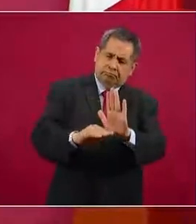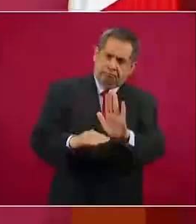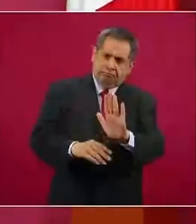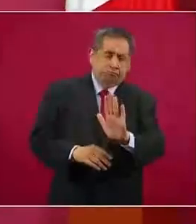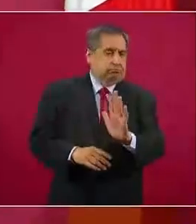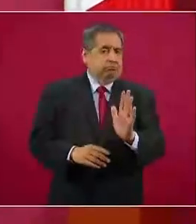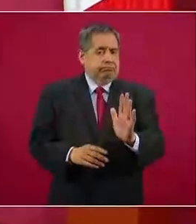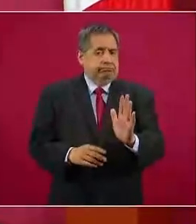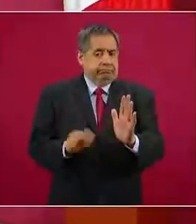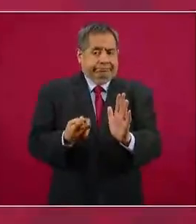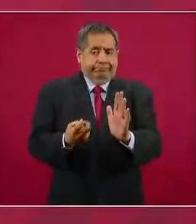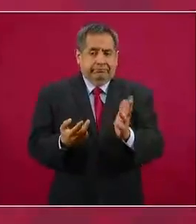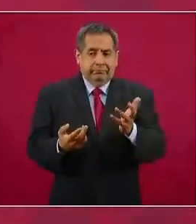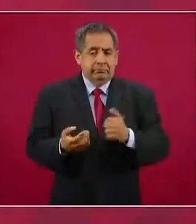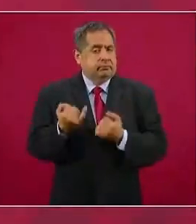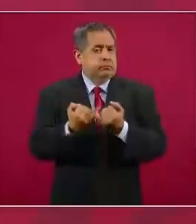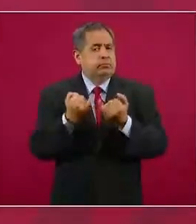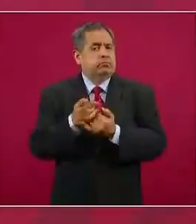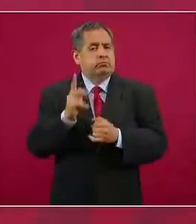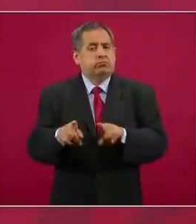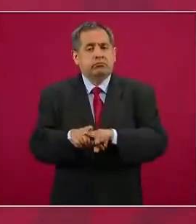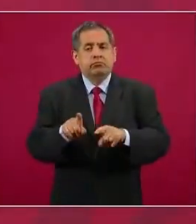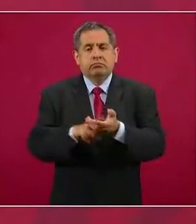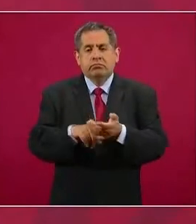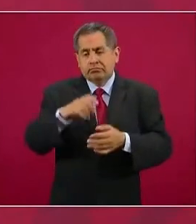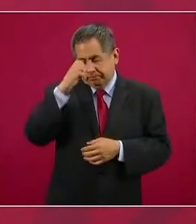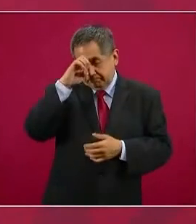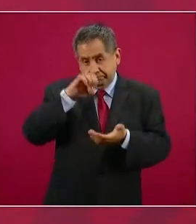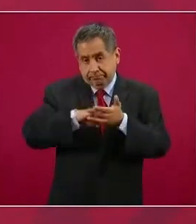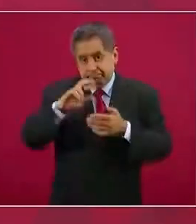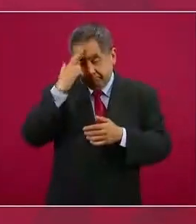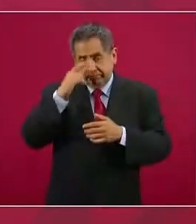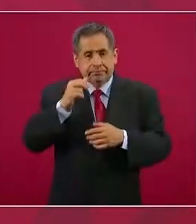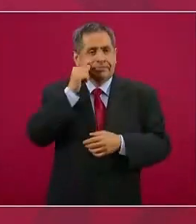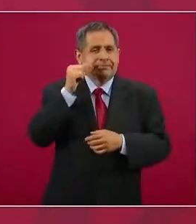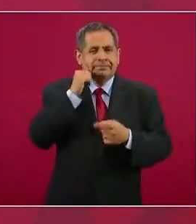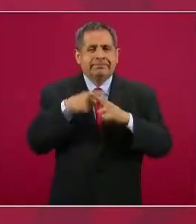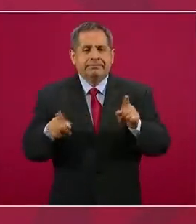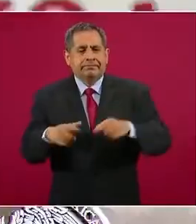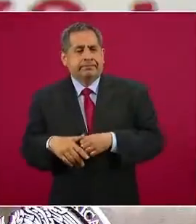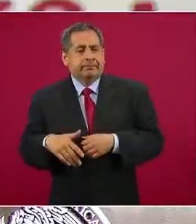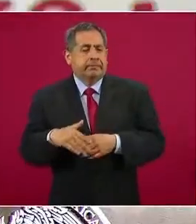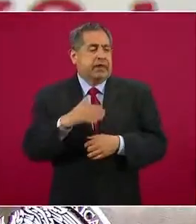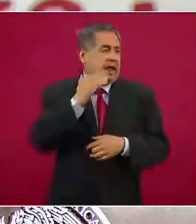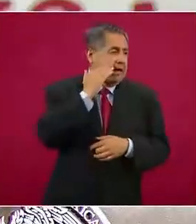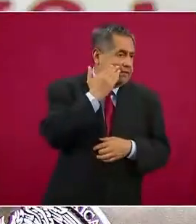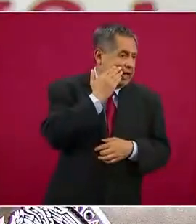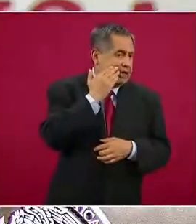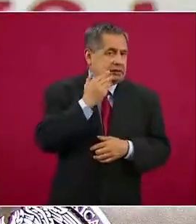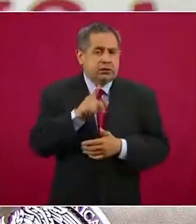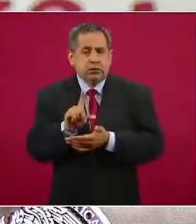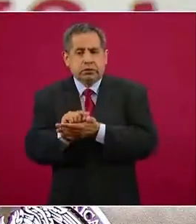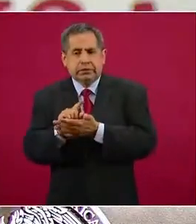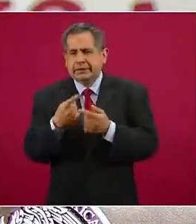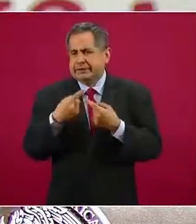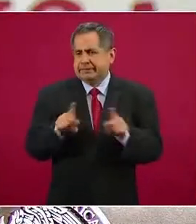ayer hablaba yo de las diferencias entre el Face y el Twitter y se me olvidó, o no